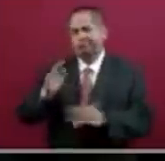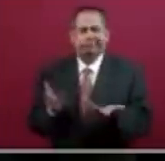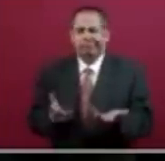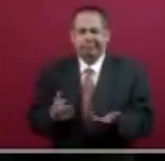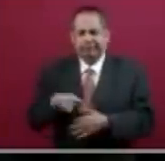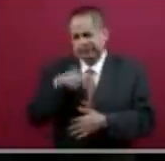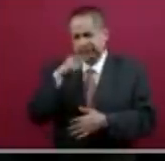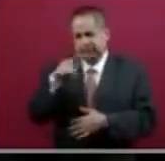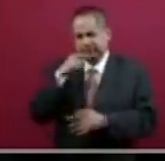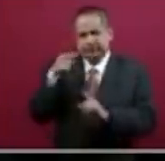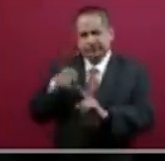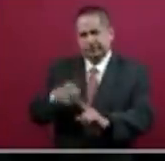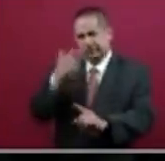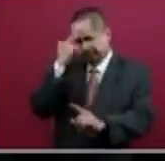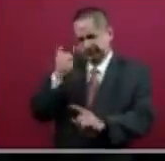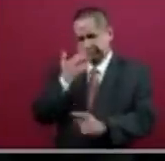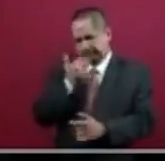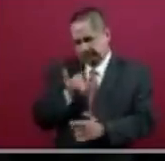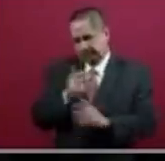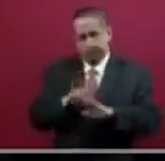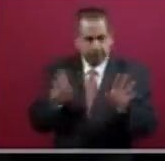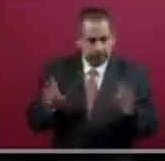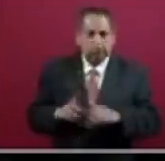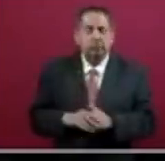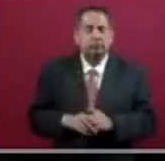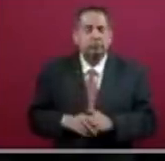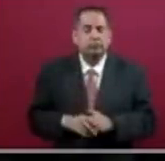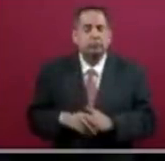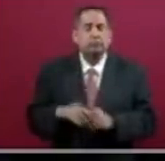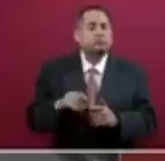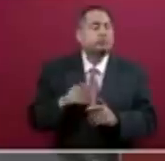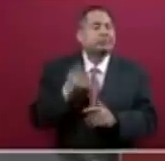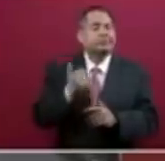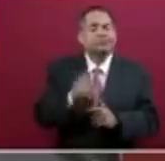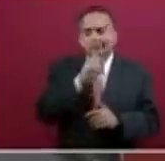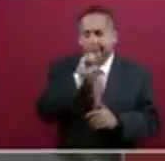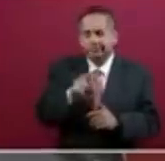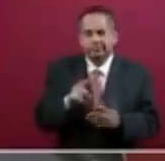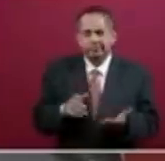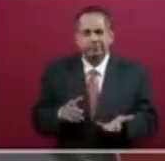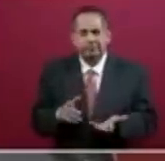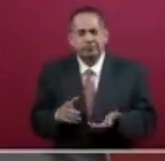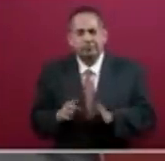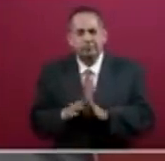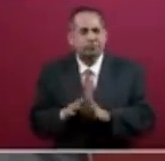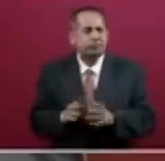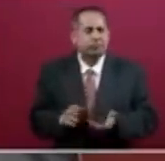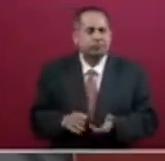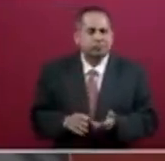tiene sentido. Y además no hay ninguna razón para que